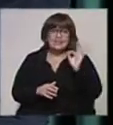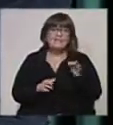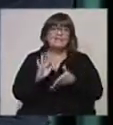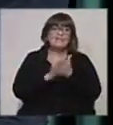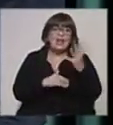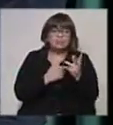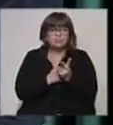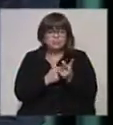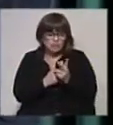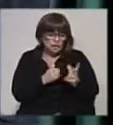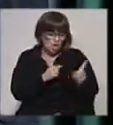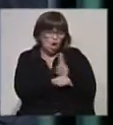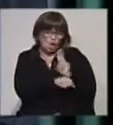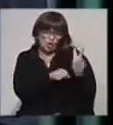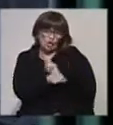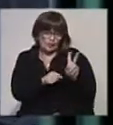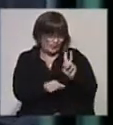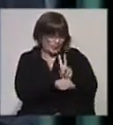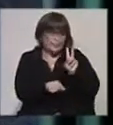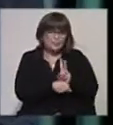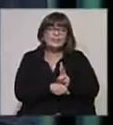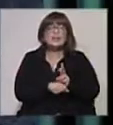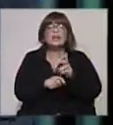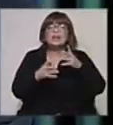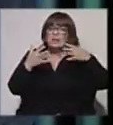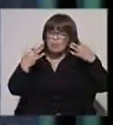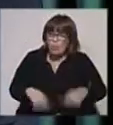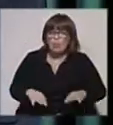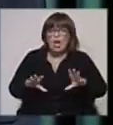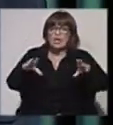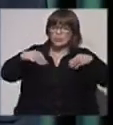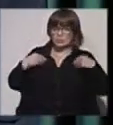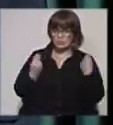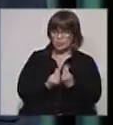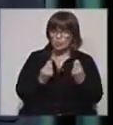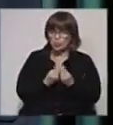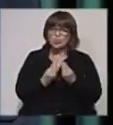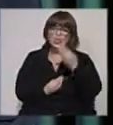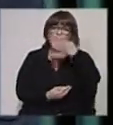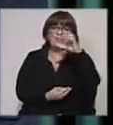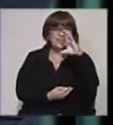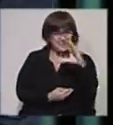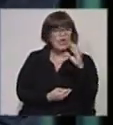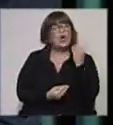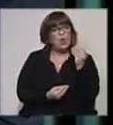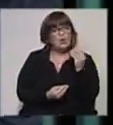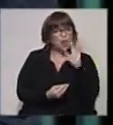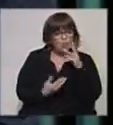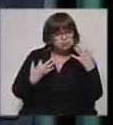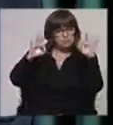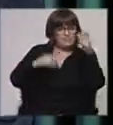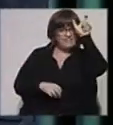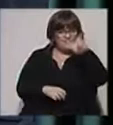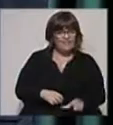con... Sí se toma muy, muy en serio la BBC el tema de la seguridad de los periodistas. Y